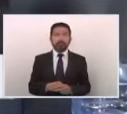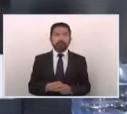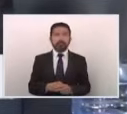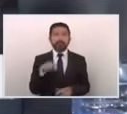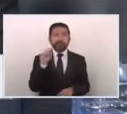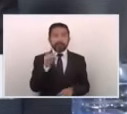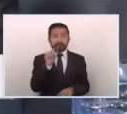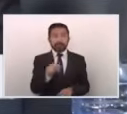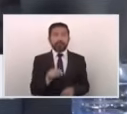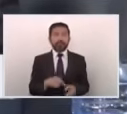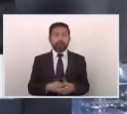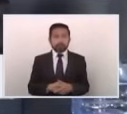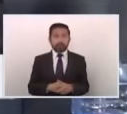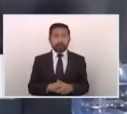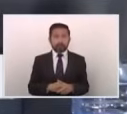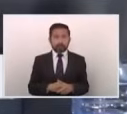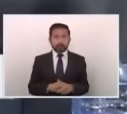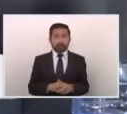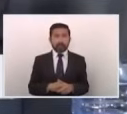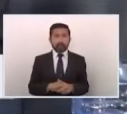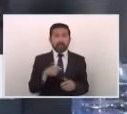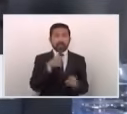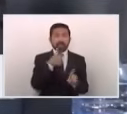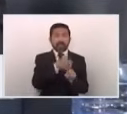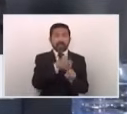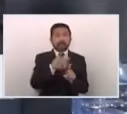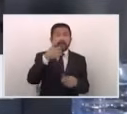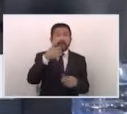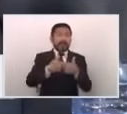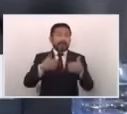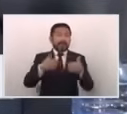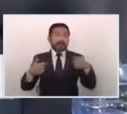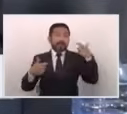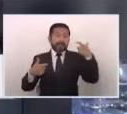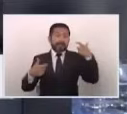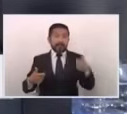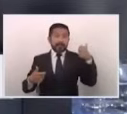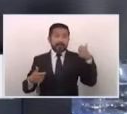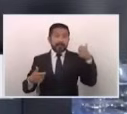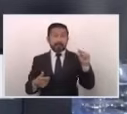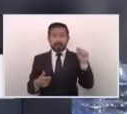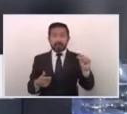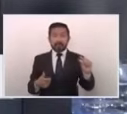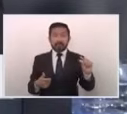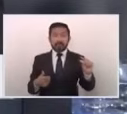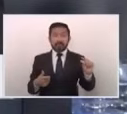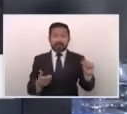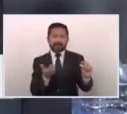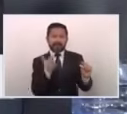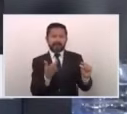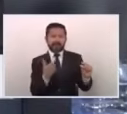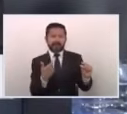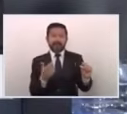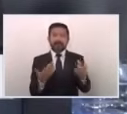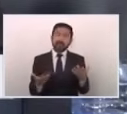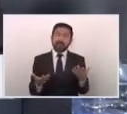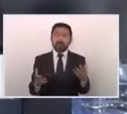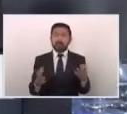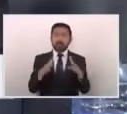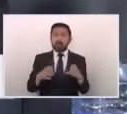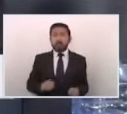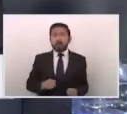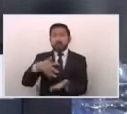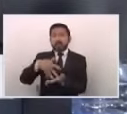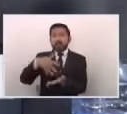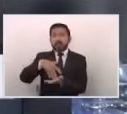Eso era fuera del sueldito que tenían como funcionario público. Es que la función pública y el servicio